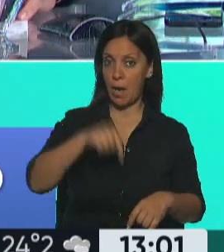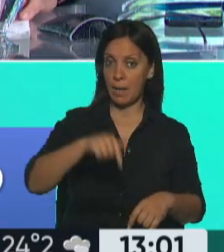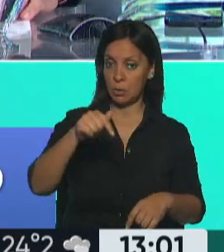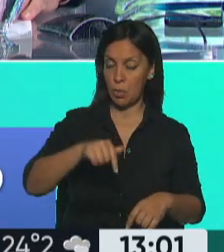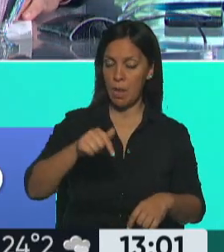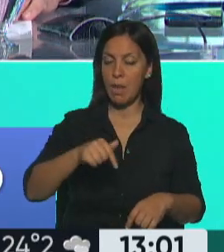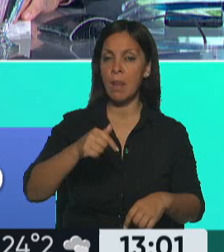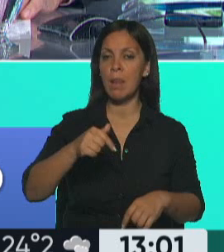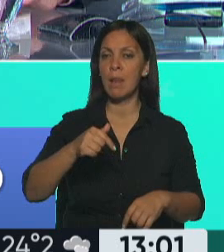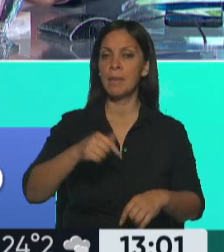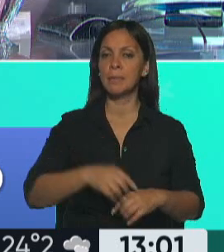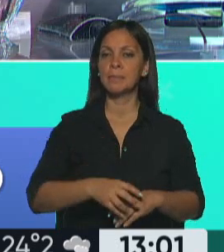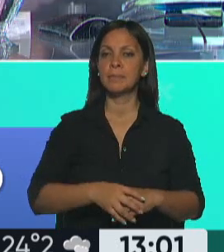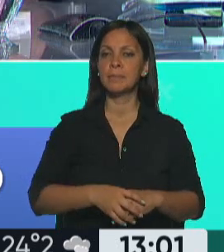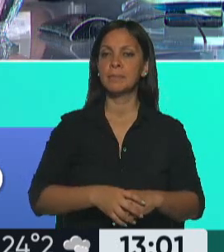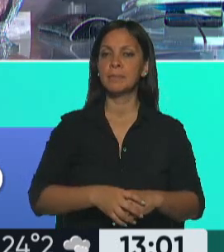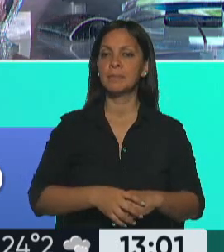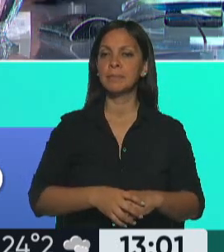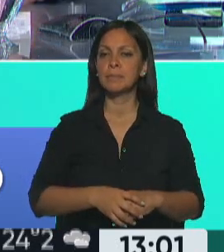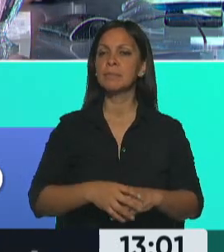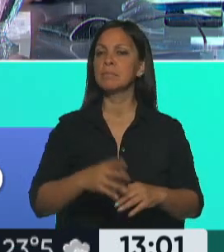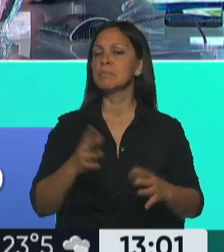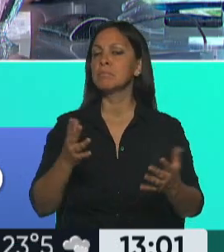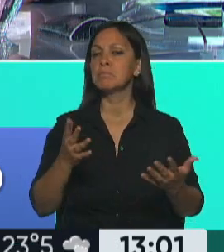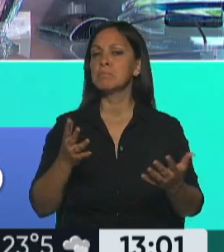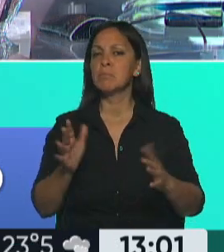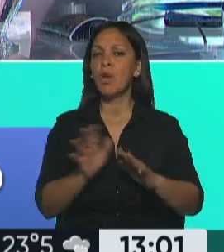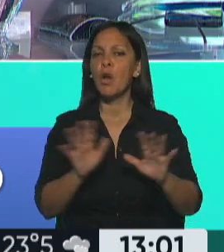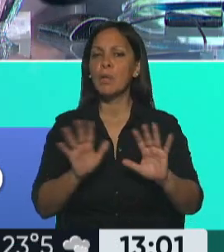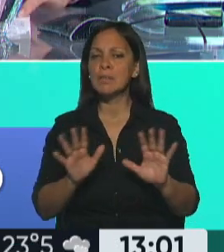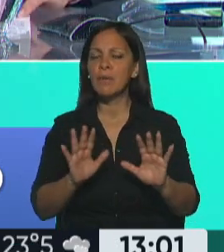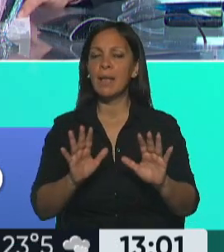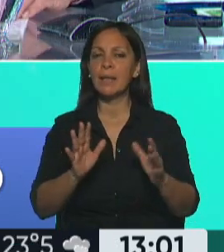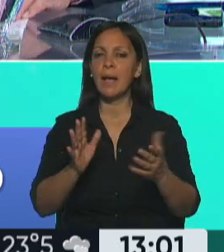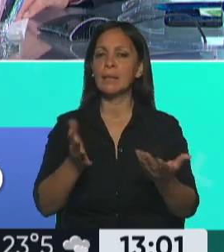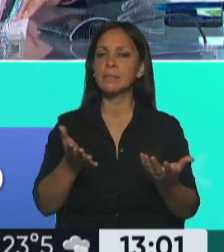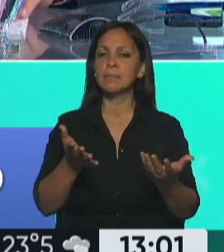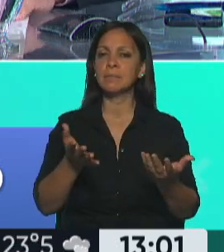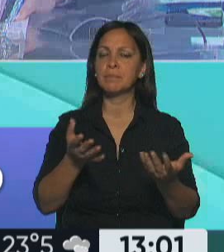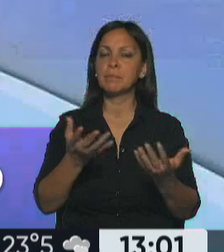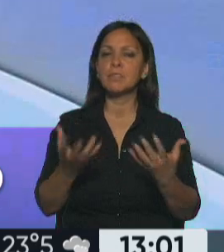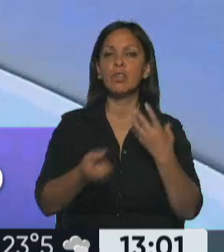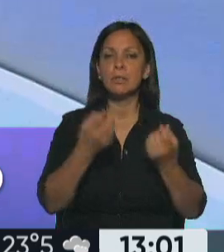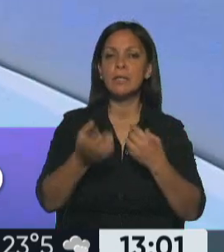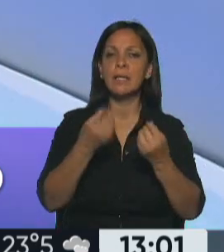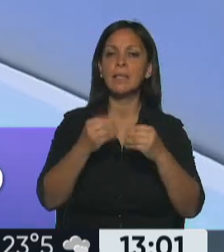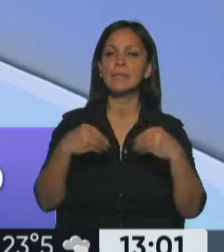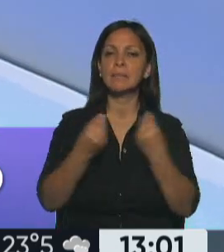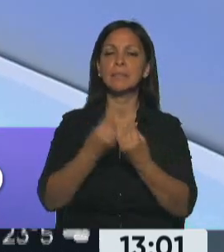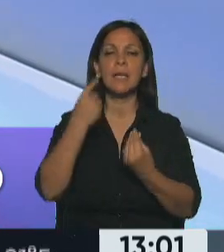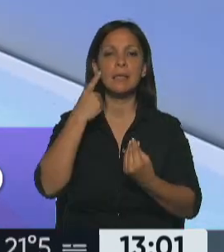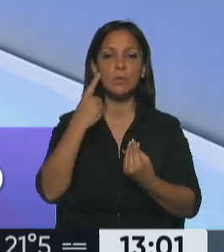ser una gestión equilibrada super habitaria lograr eh los resultados que ha que hacen a la